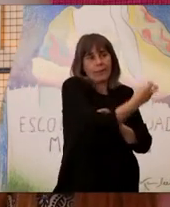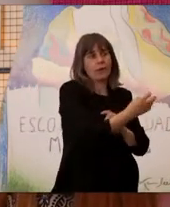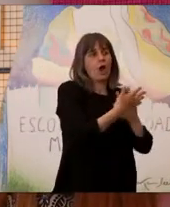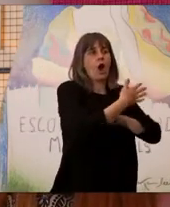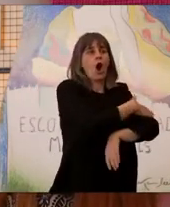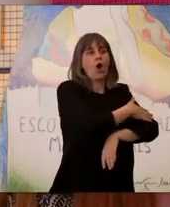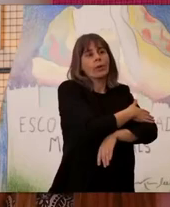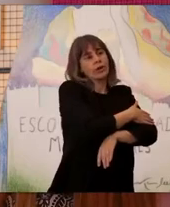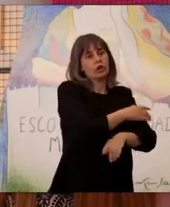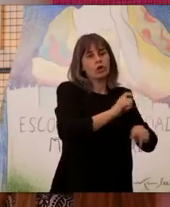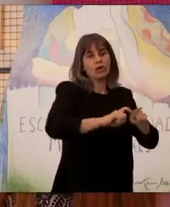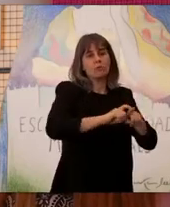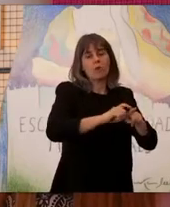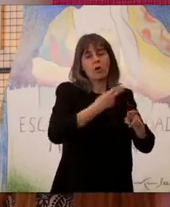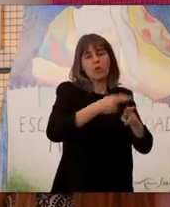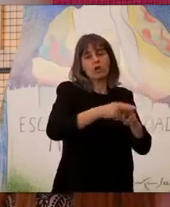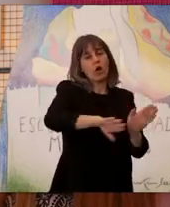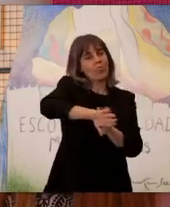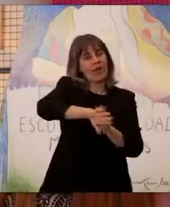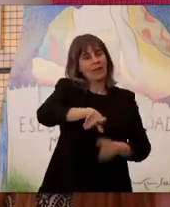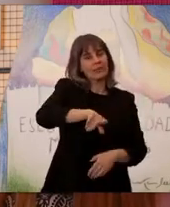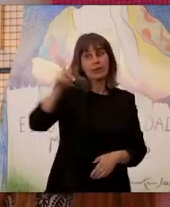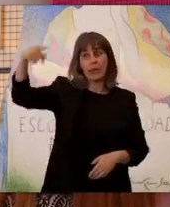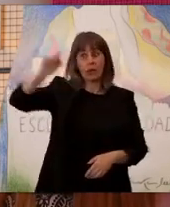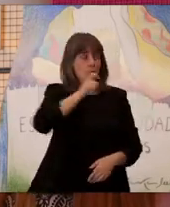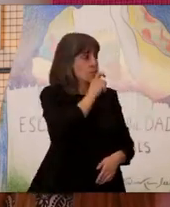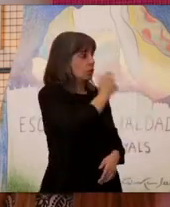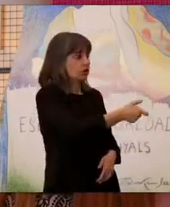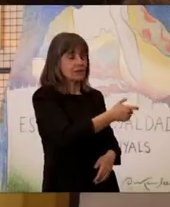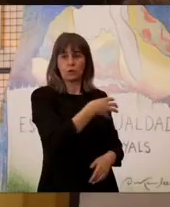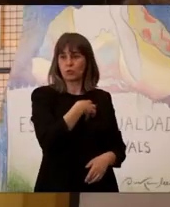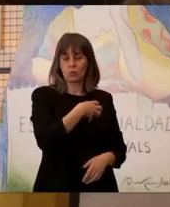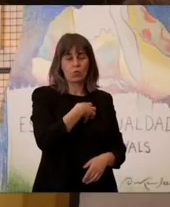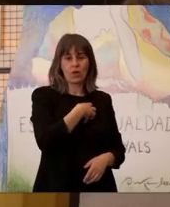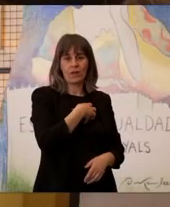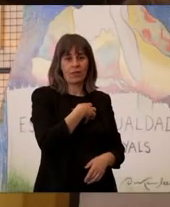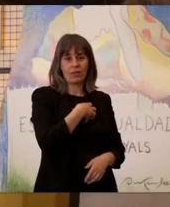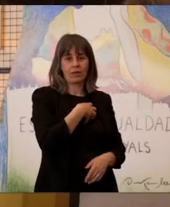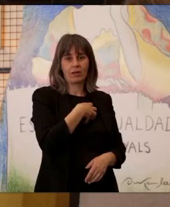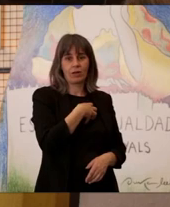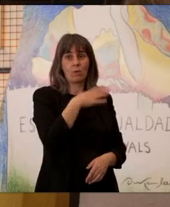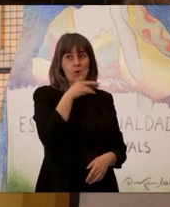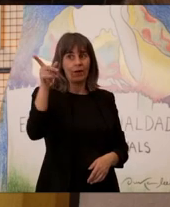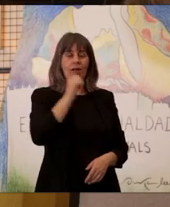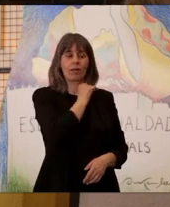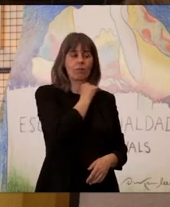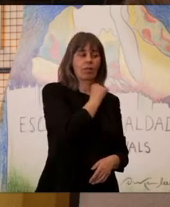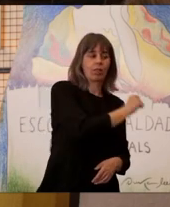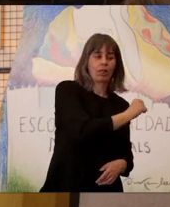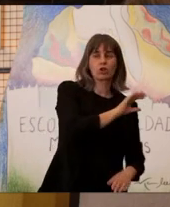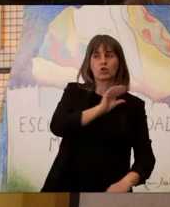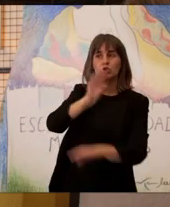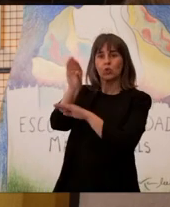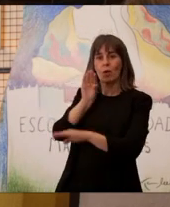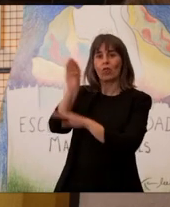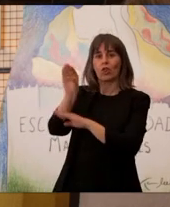derechas ellas no pueden protestar porque ellas están dependiendo de las subvenciones es